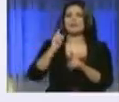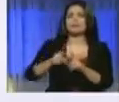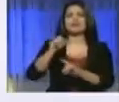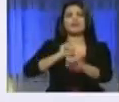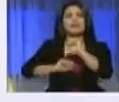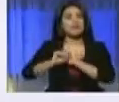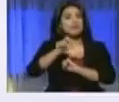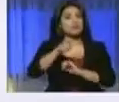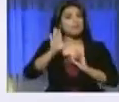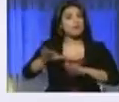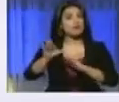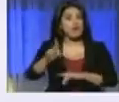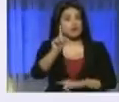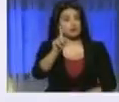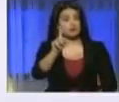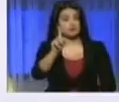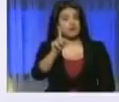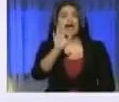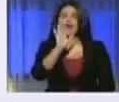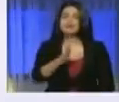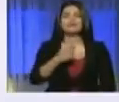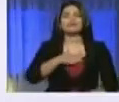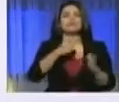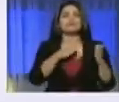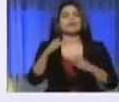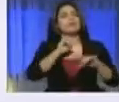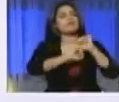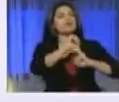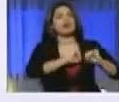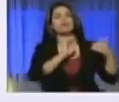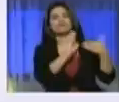La estrategia frente a la guerra económica, ¿verdad?